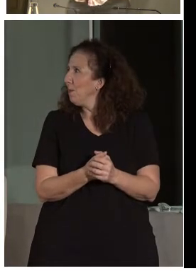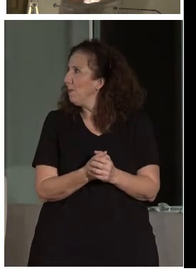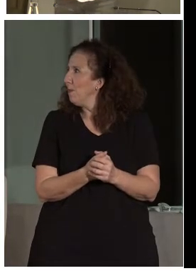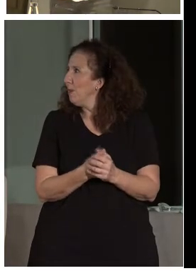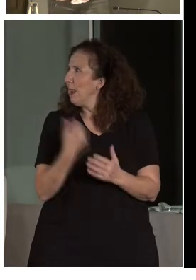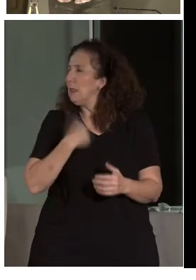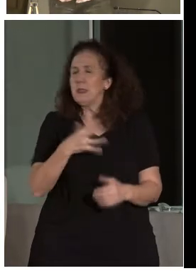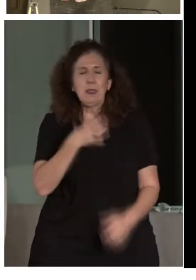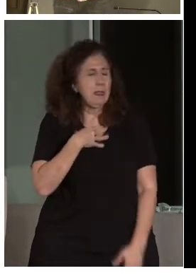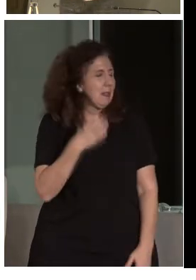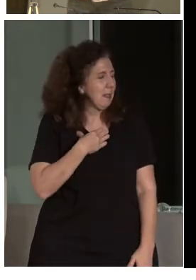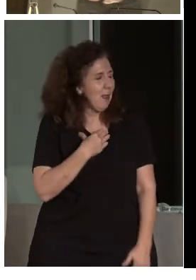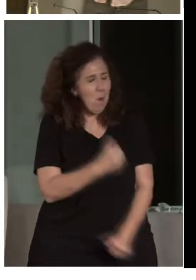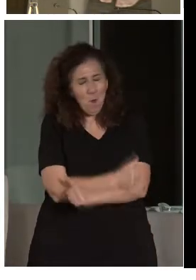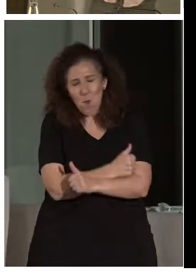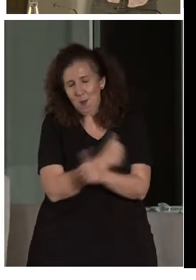Ya no puedo más, es lo que dijo, ¿no?